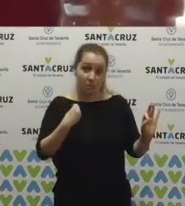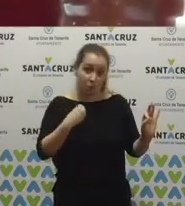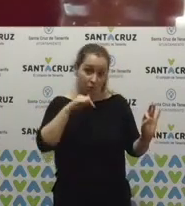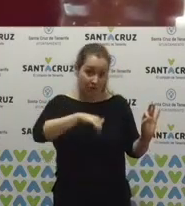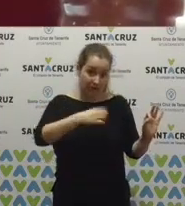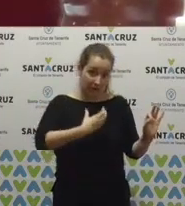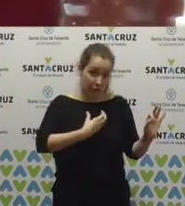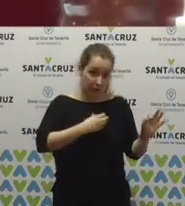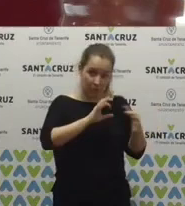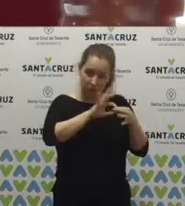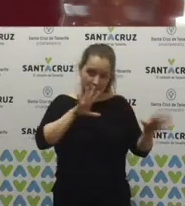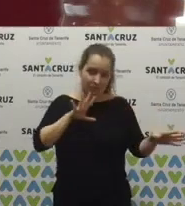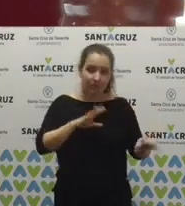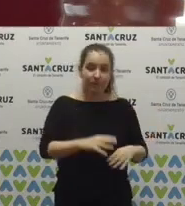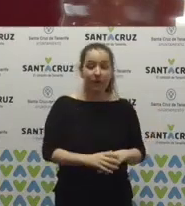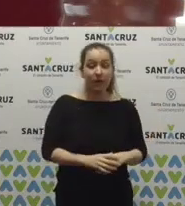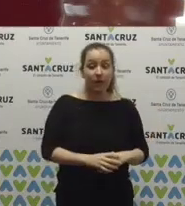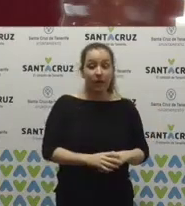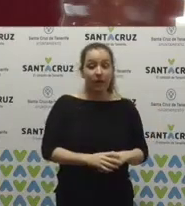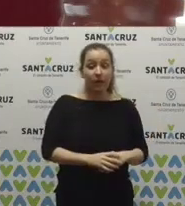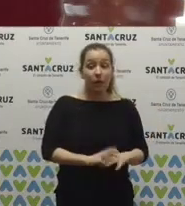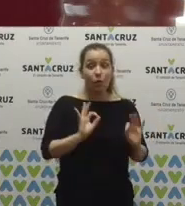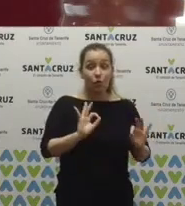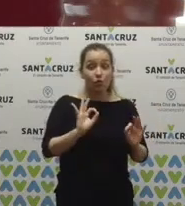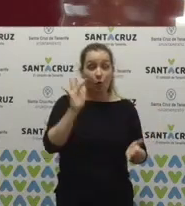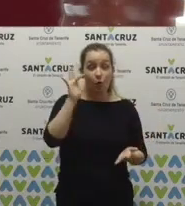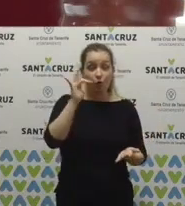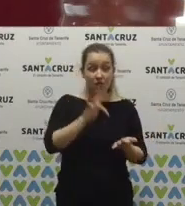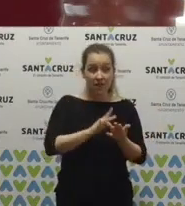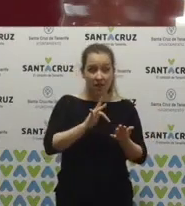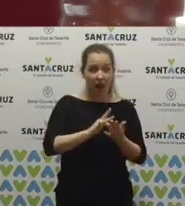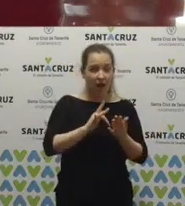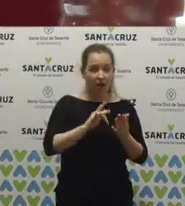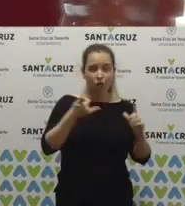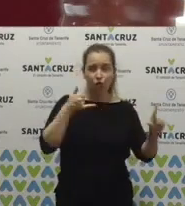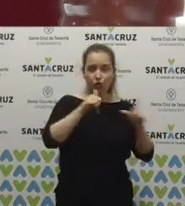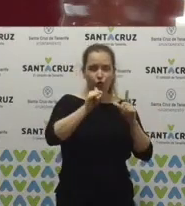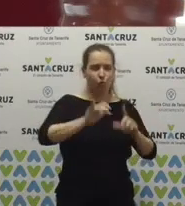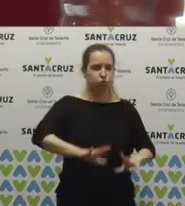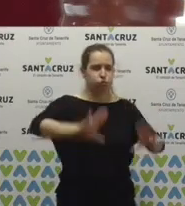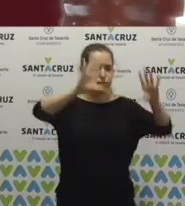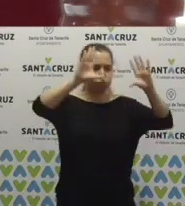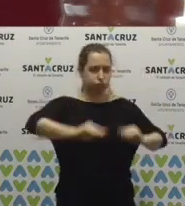telemático que el día que se cayó y que estuvo la